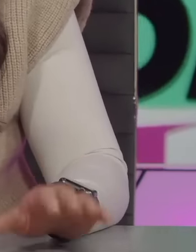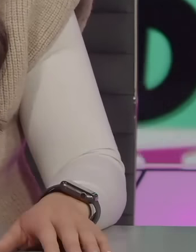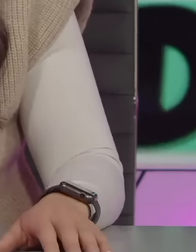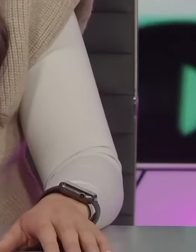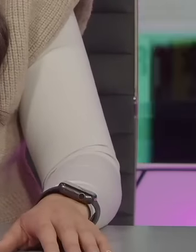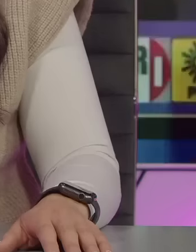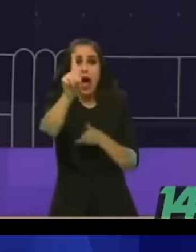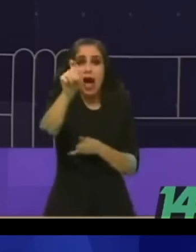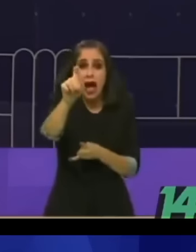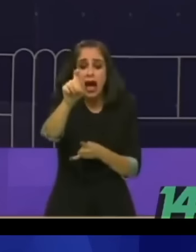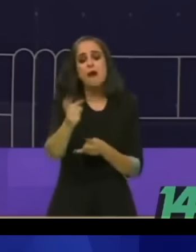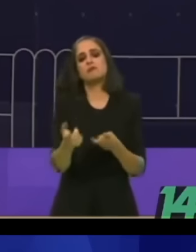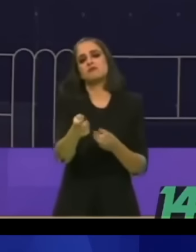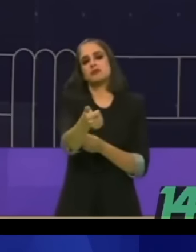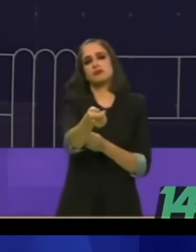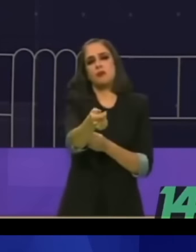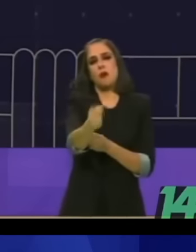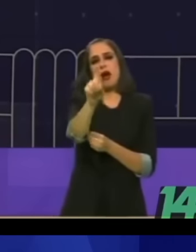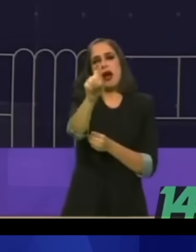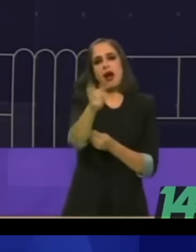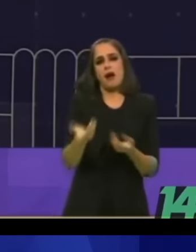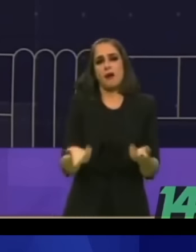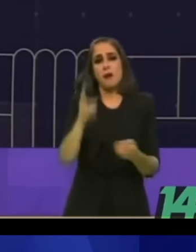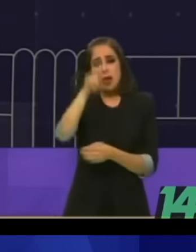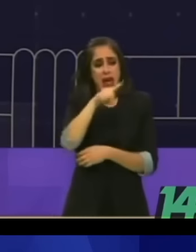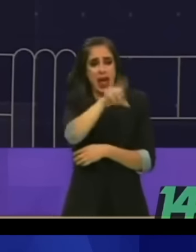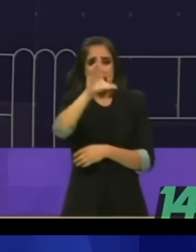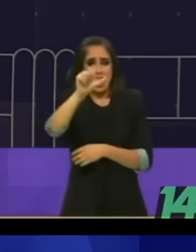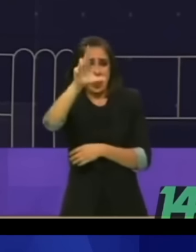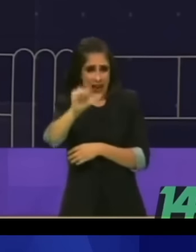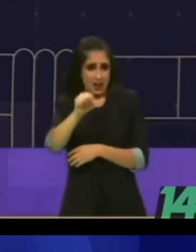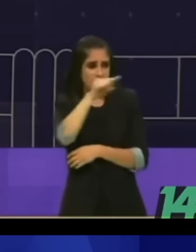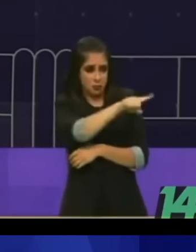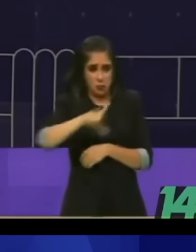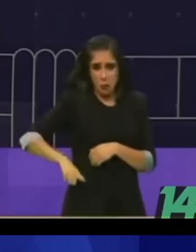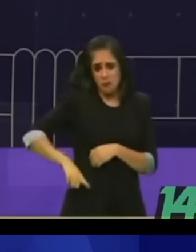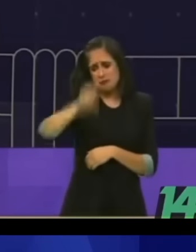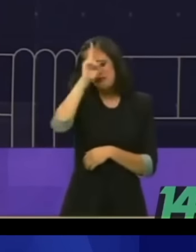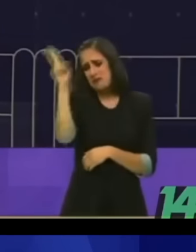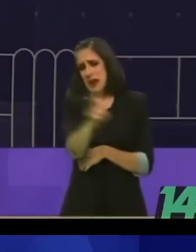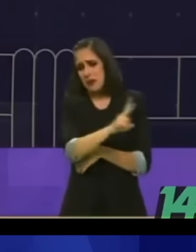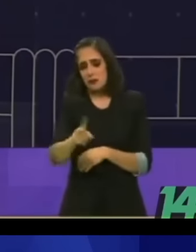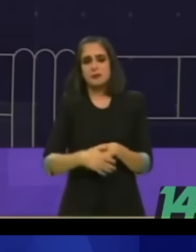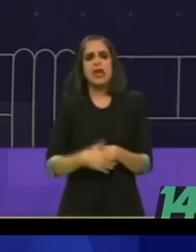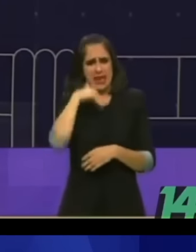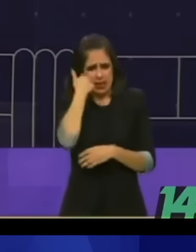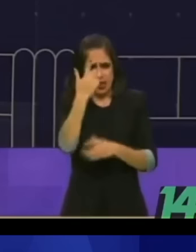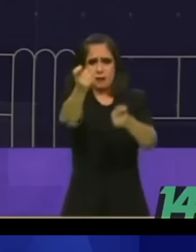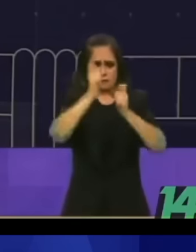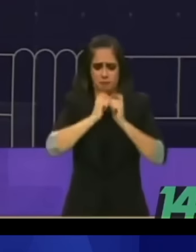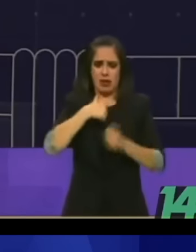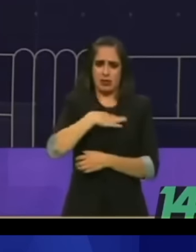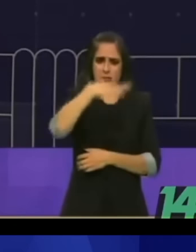del metro ustedes Clara han hecho el peor gobierno en la historia quiero gobernar esta ciudad para que tengas la mejor